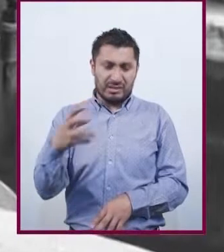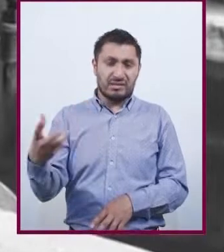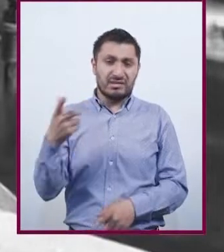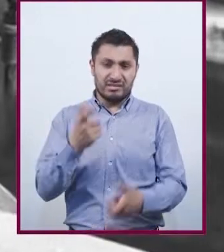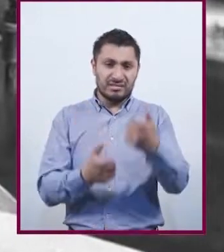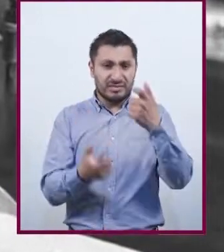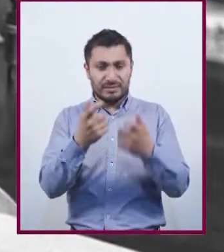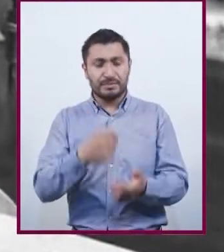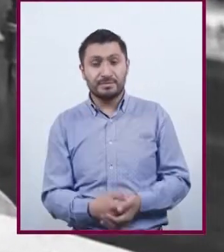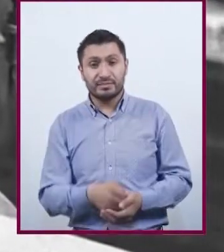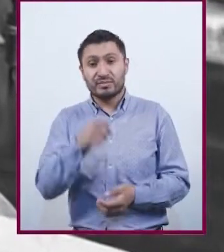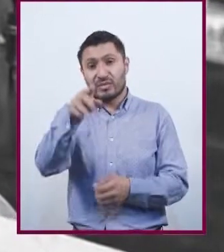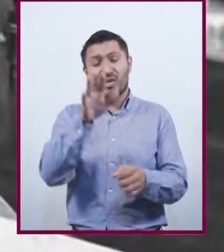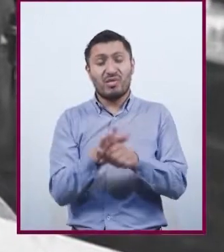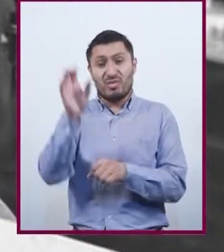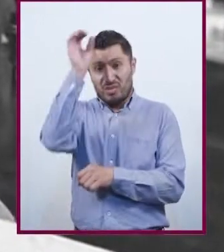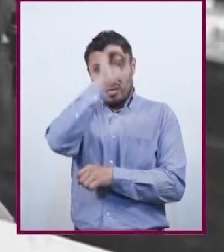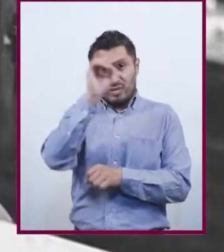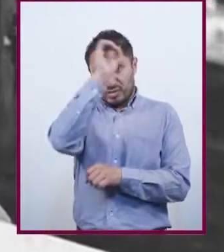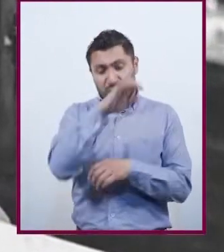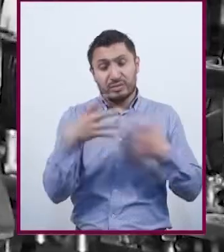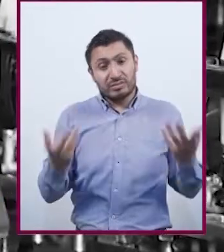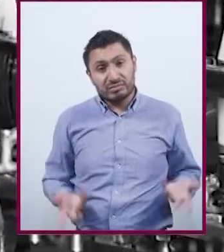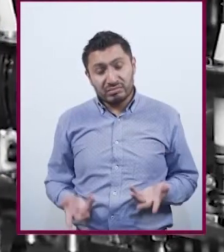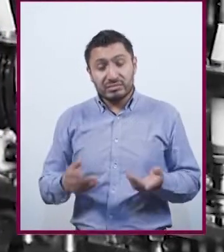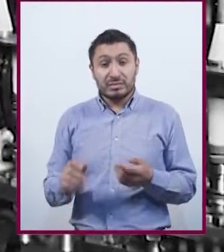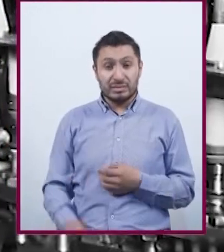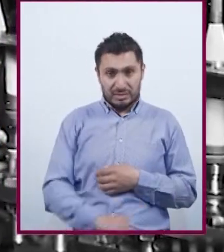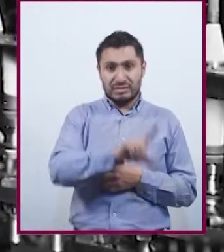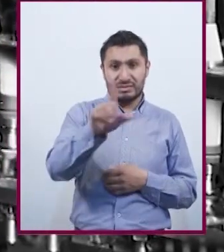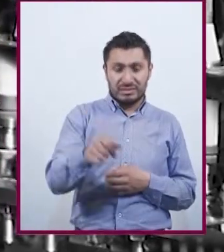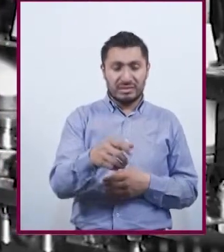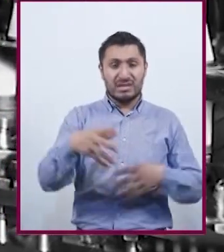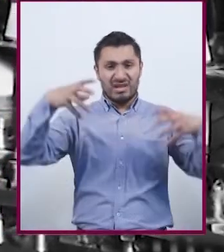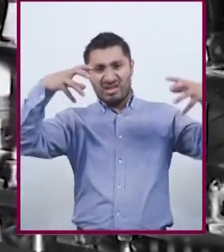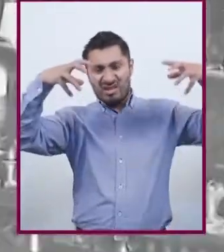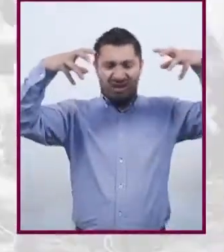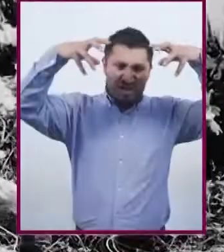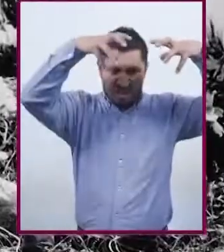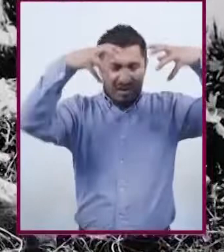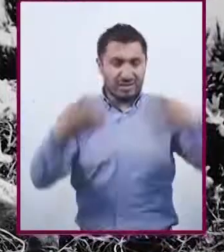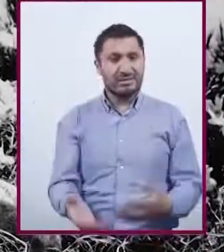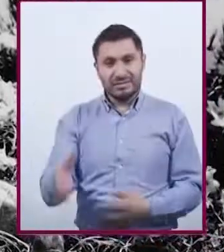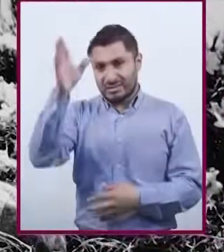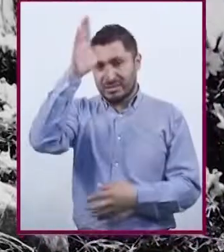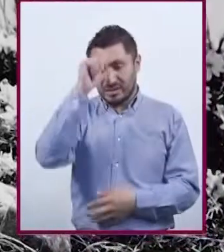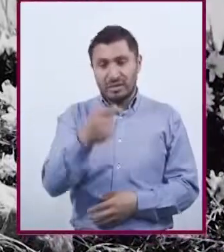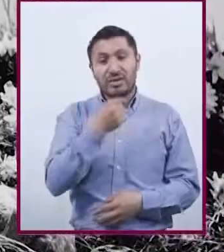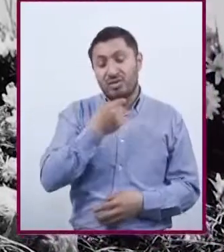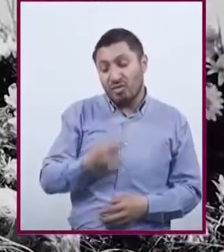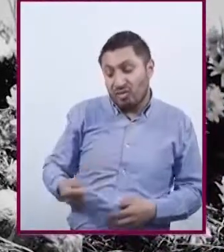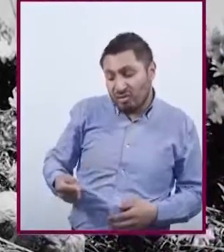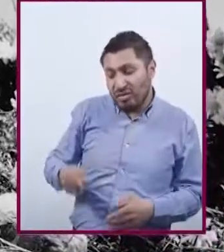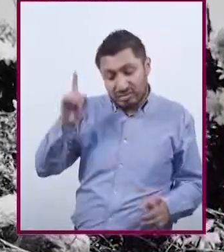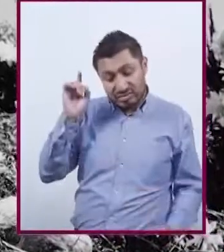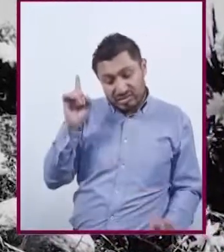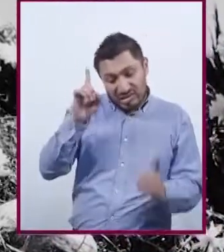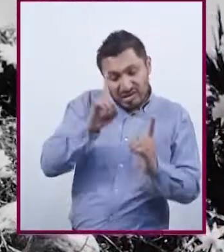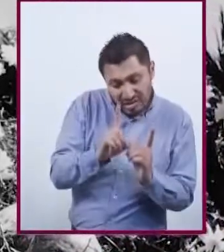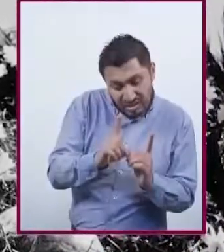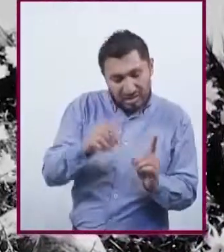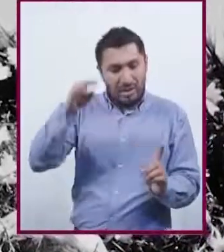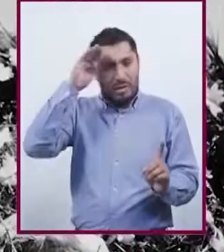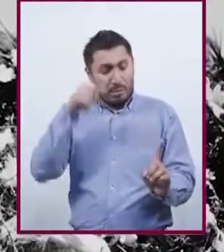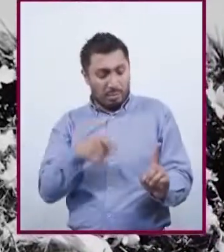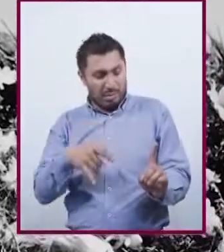egoísta a partir del capitalismo. ¿Tú qué opinas de esto? Más adelante, el monstruo coincide con un niño pequeño